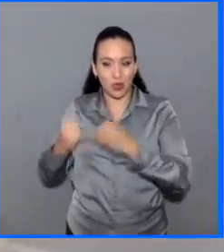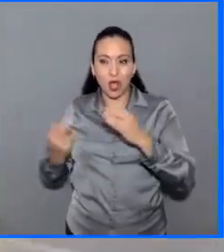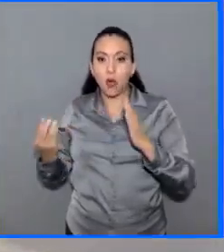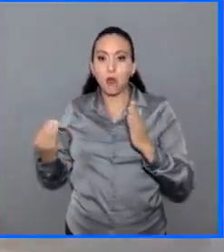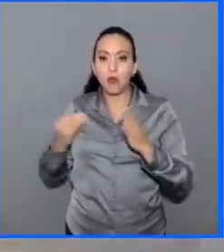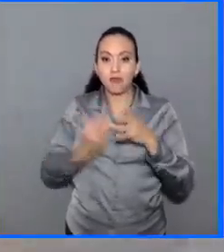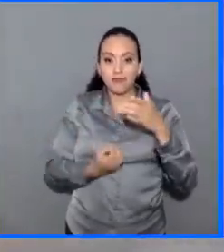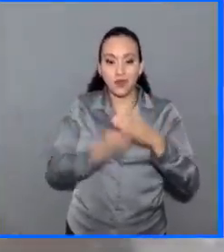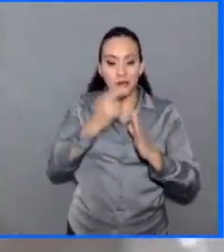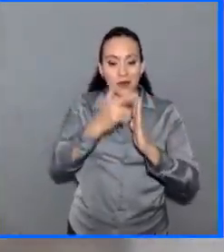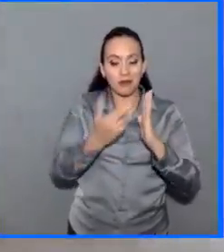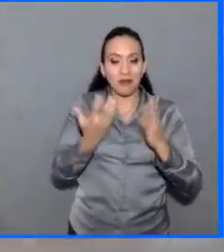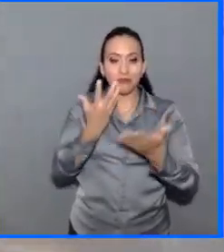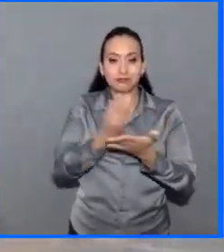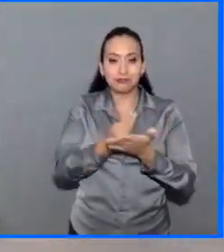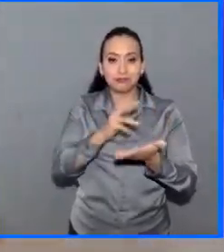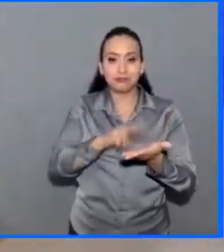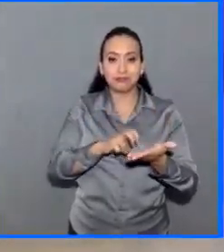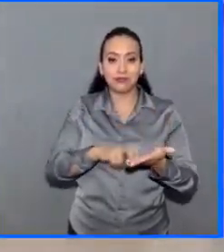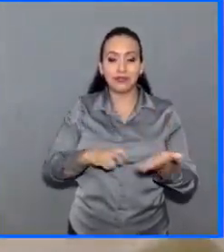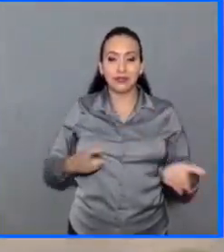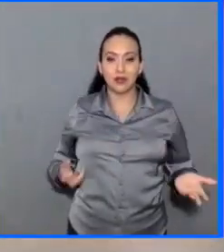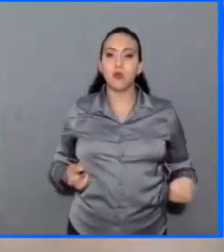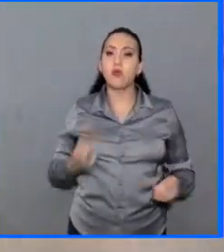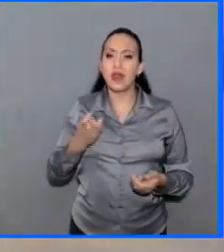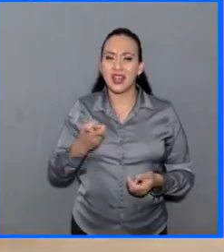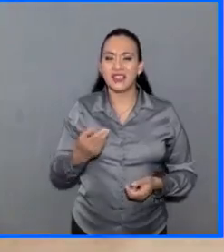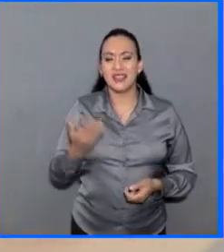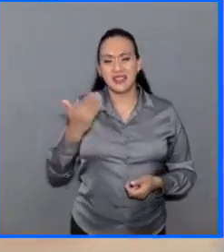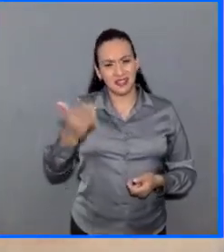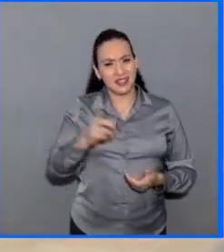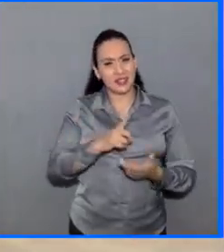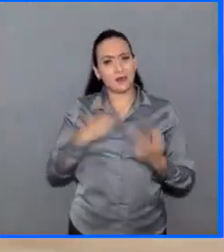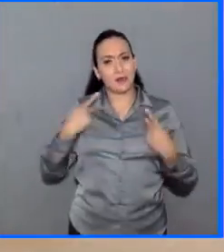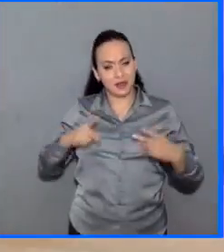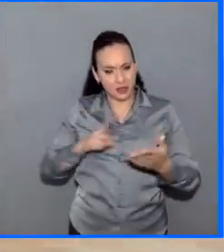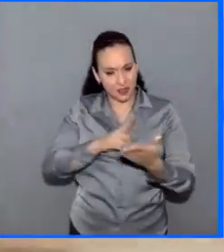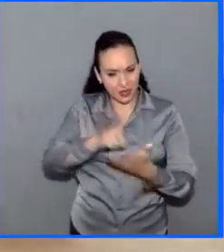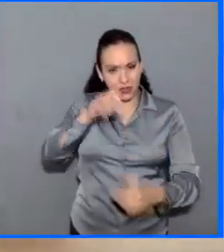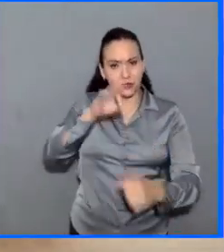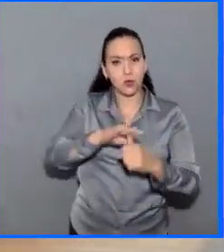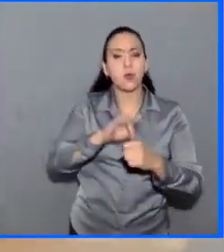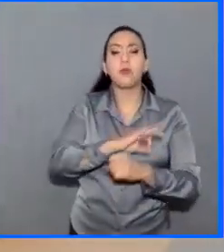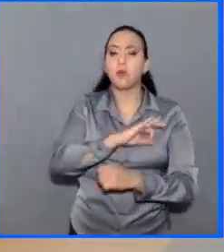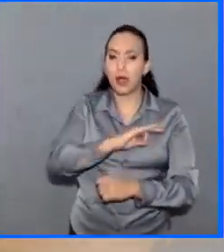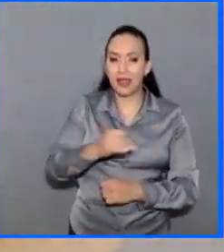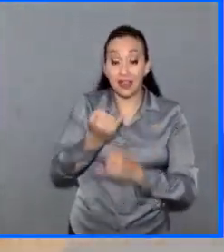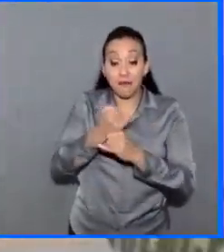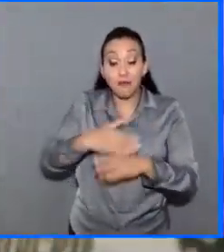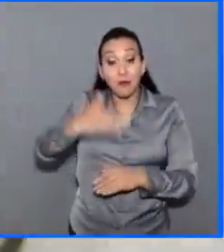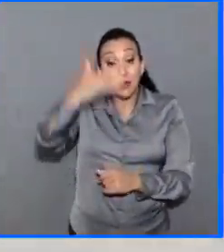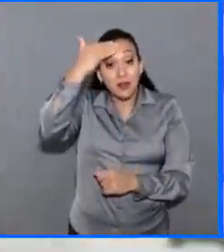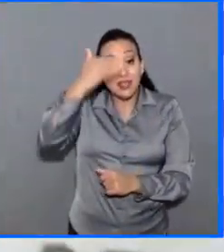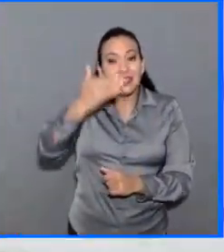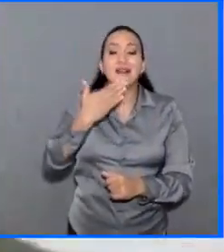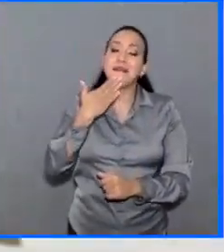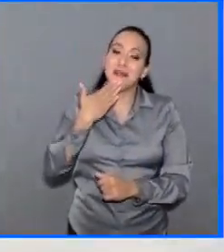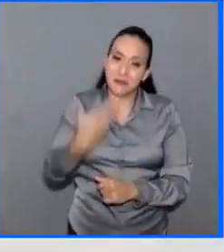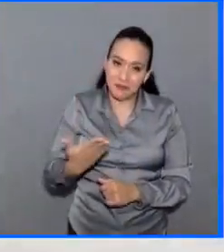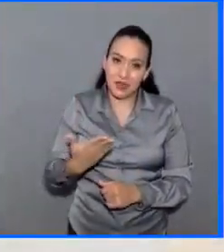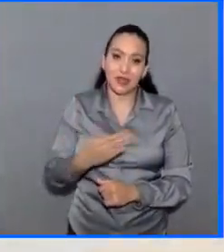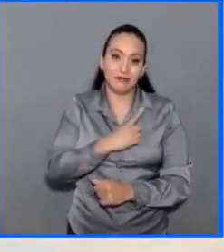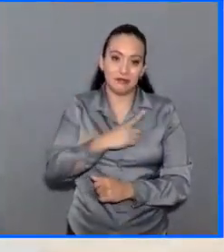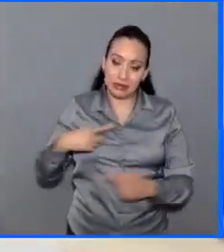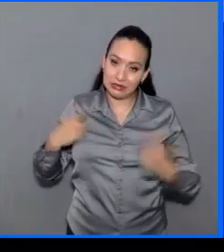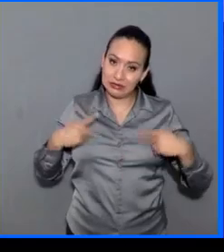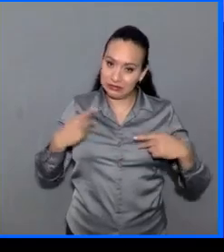a la población a hacer valer sus derechos político-electorales y votar. Para el canal del Poder Judicial de la Federación,